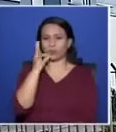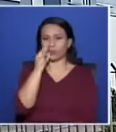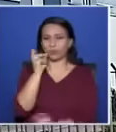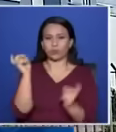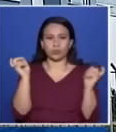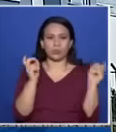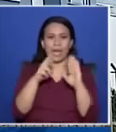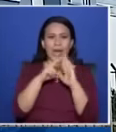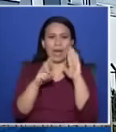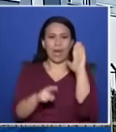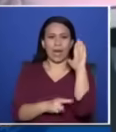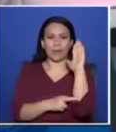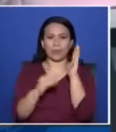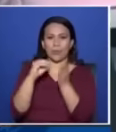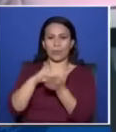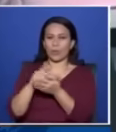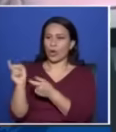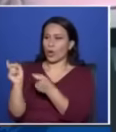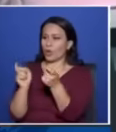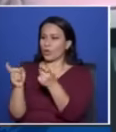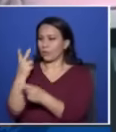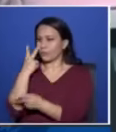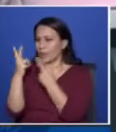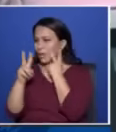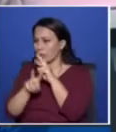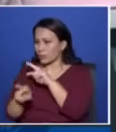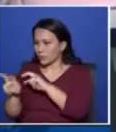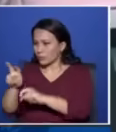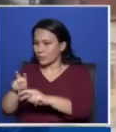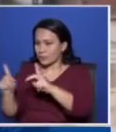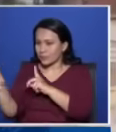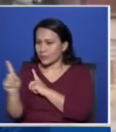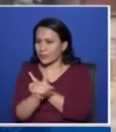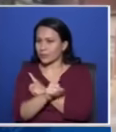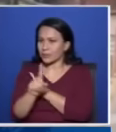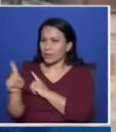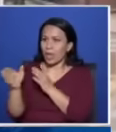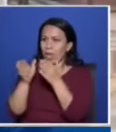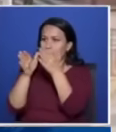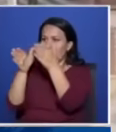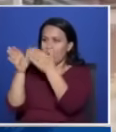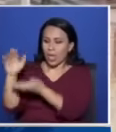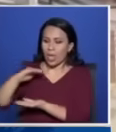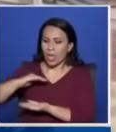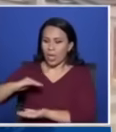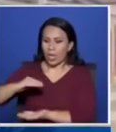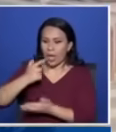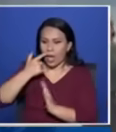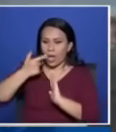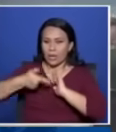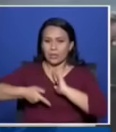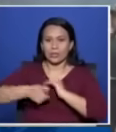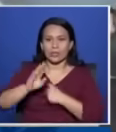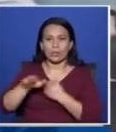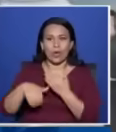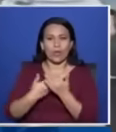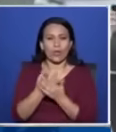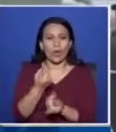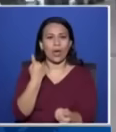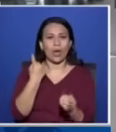un reglamento mediante el cual se regule, supervise y controle los depósitos y tanques de combustible de los vehículos de